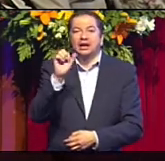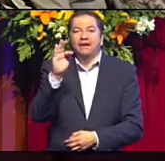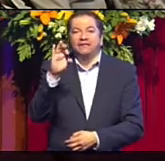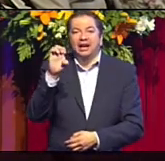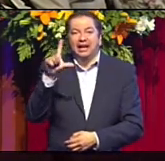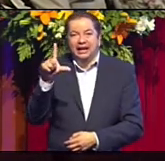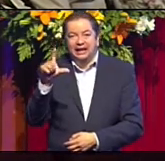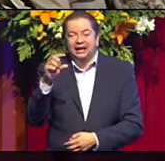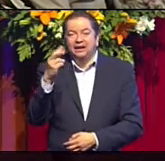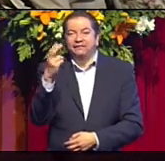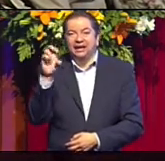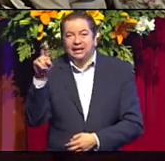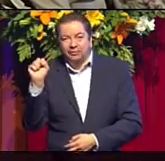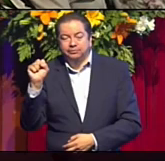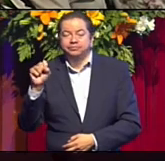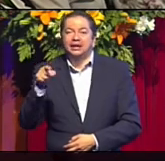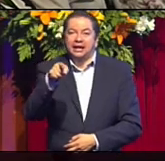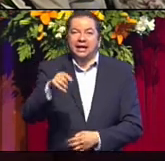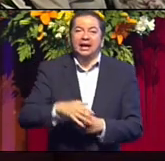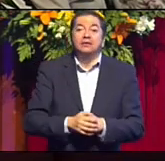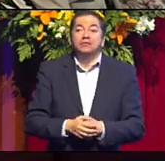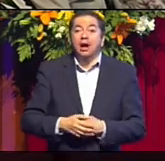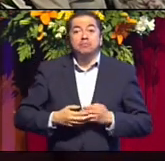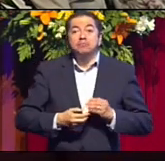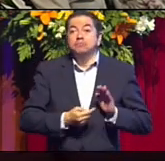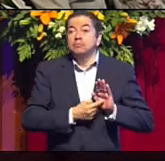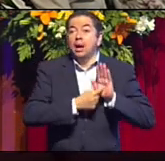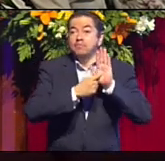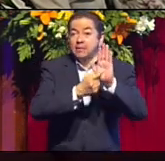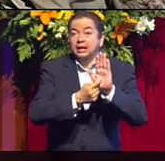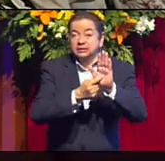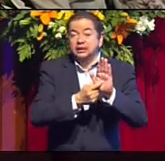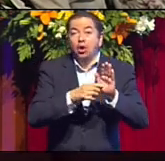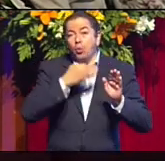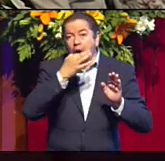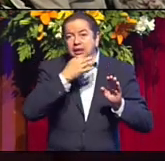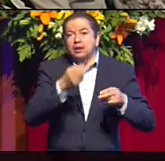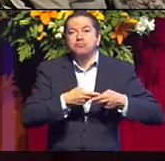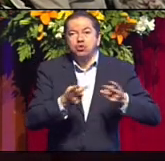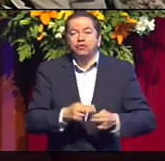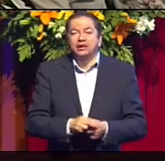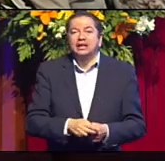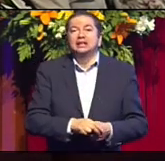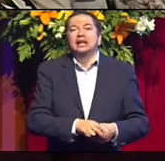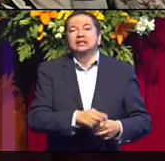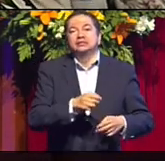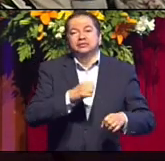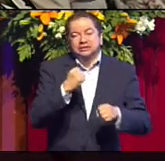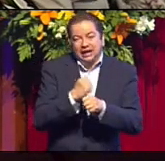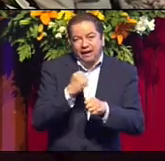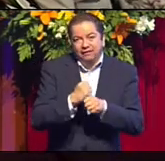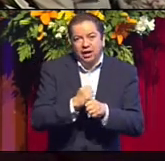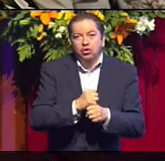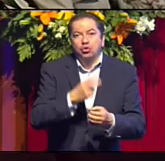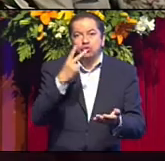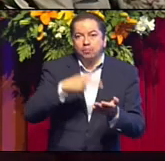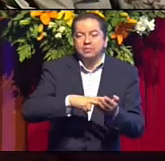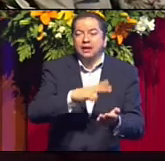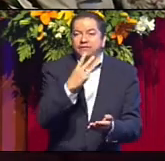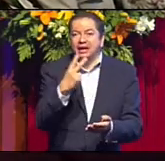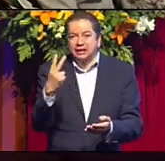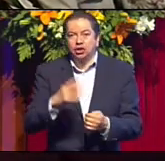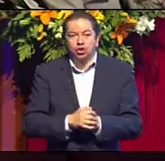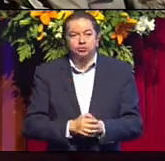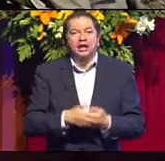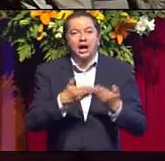Vera Castillo, quien realizará la presentación oficial de la cuenta pública gestión 2022, a quien recibimos con